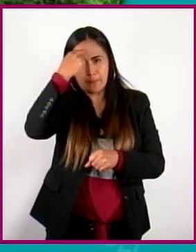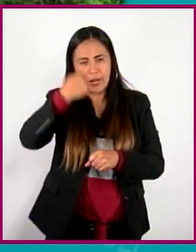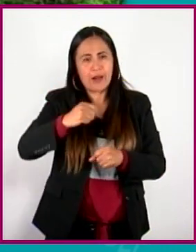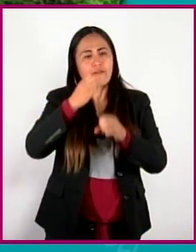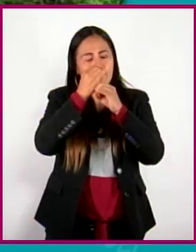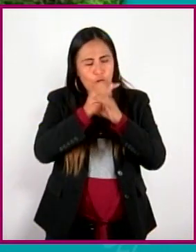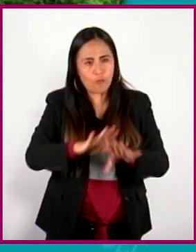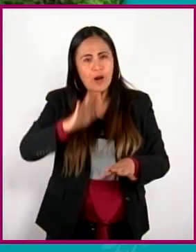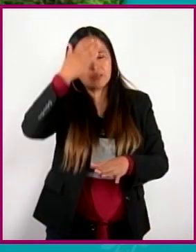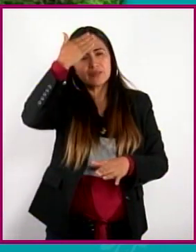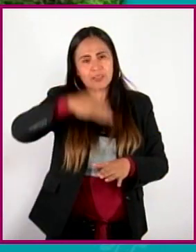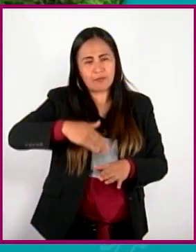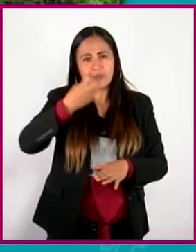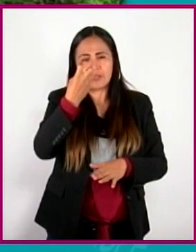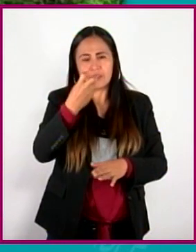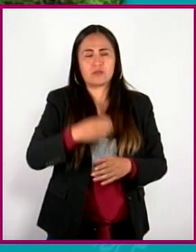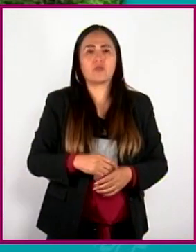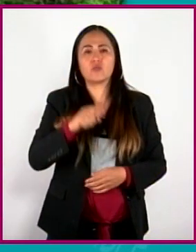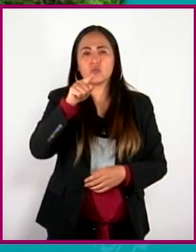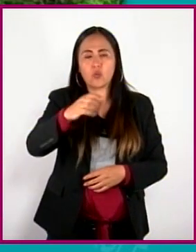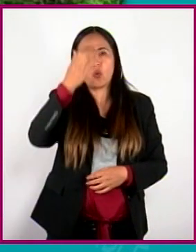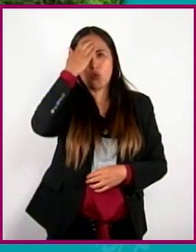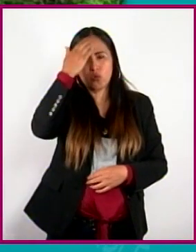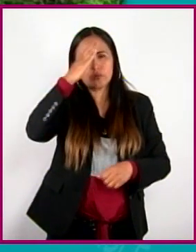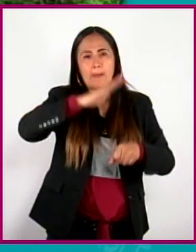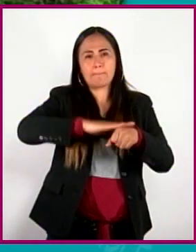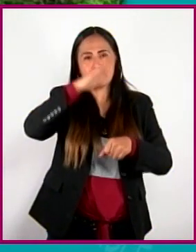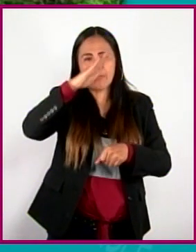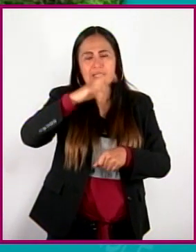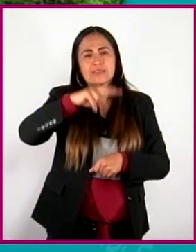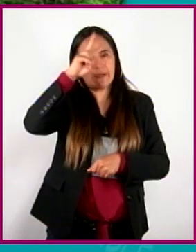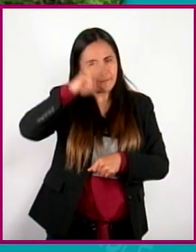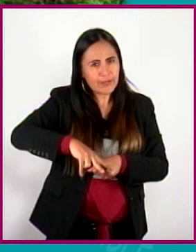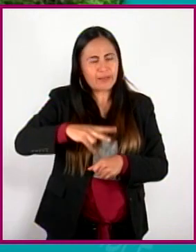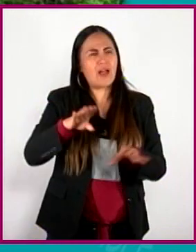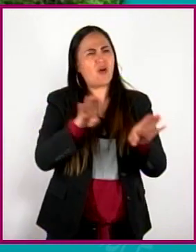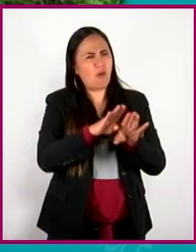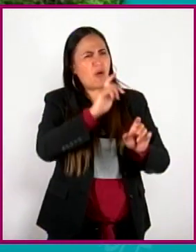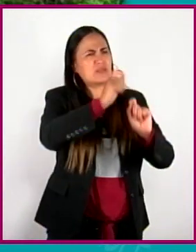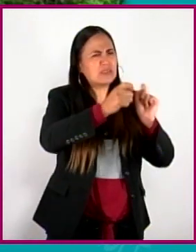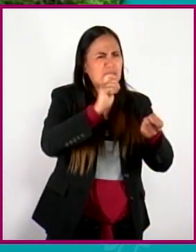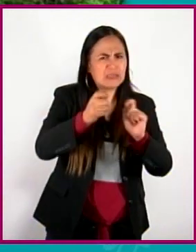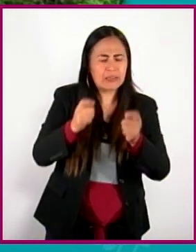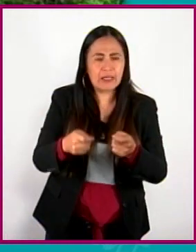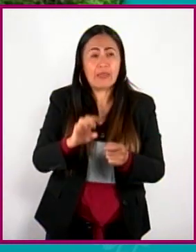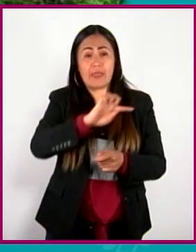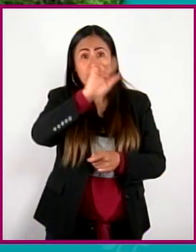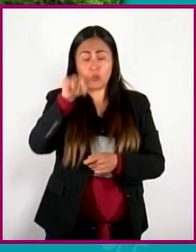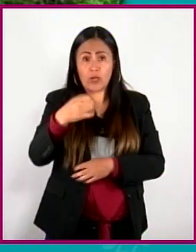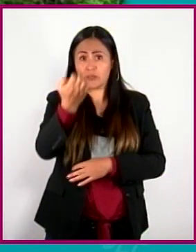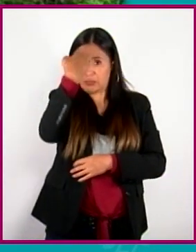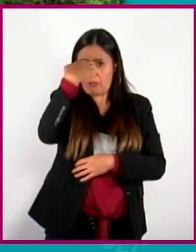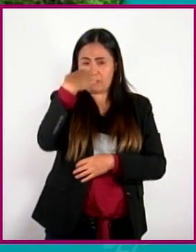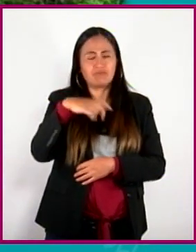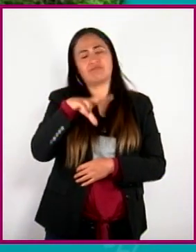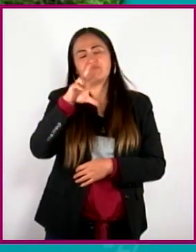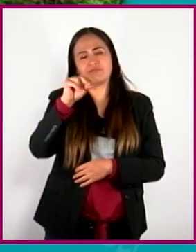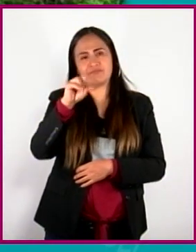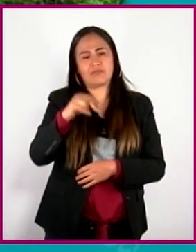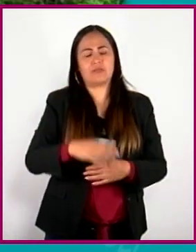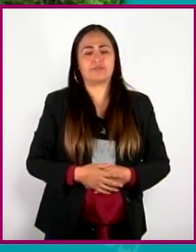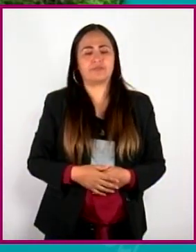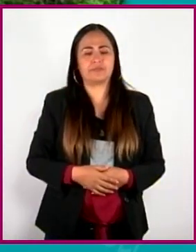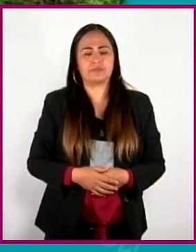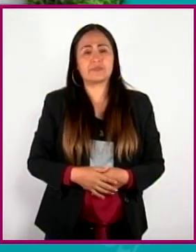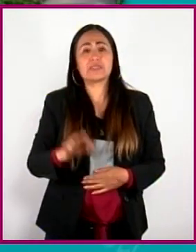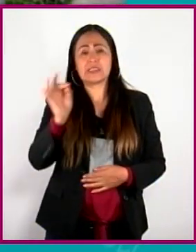informado, ¿no? Cuantos más conozcan acerca de cómo funcionan realmente las cosas, son menos susceptibles a ser engañados. Si hoy día hay